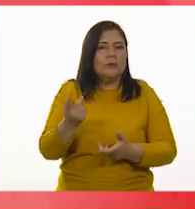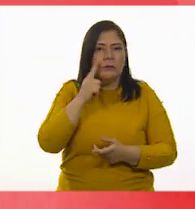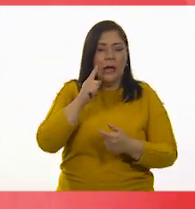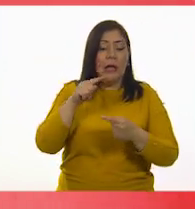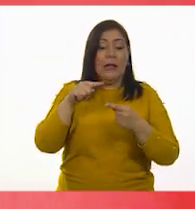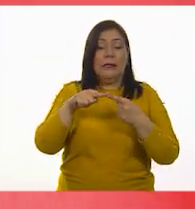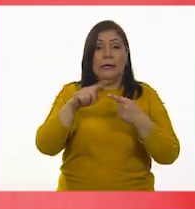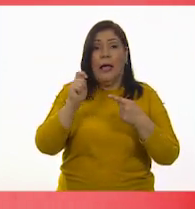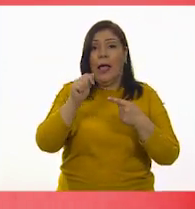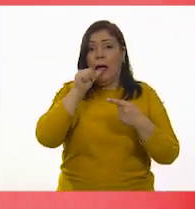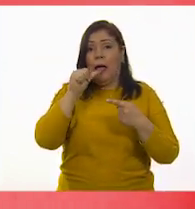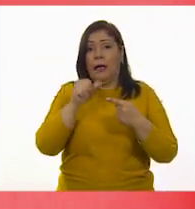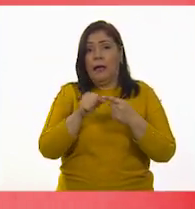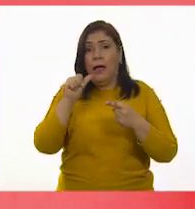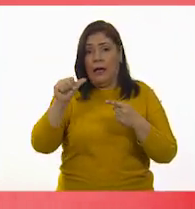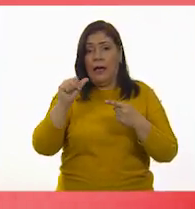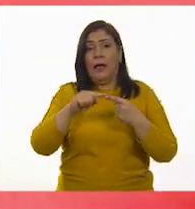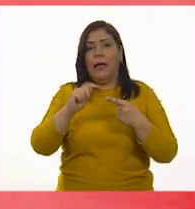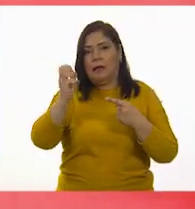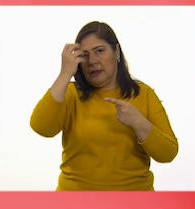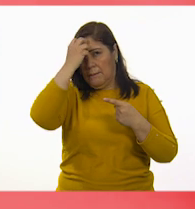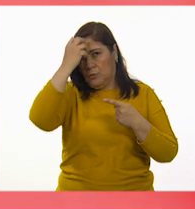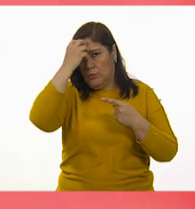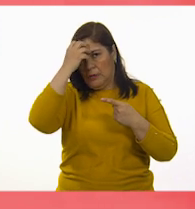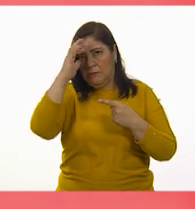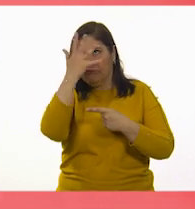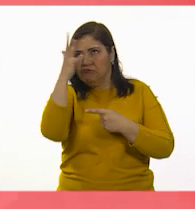A. El Bosque de Chapultepec.